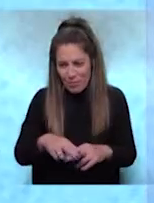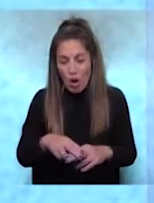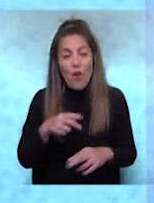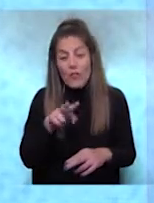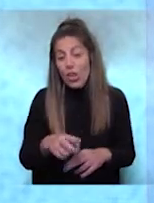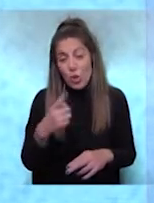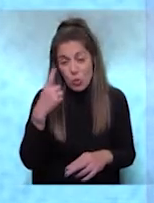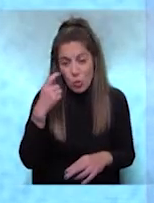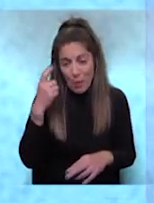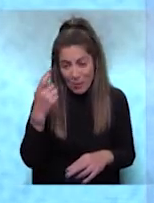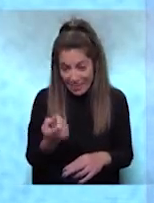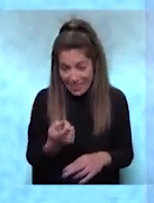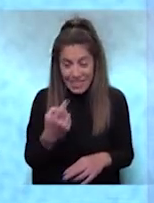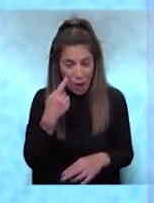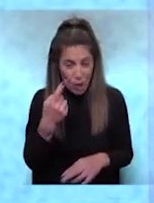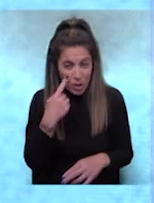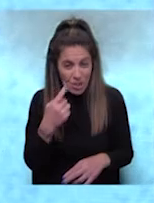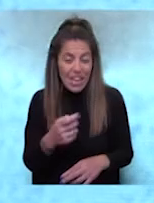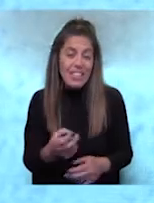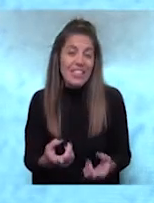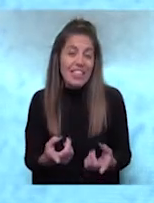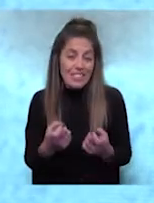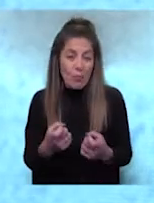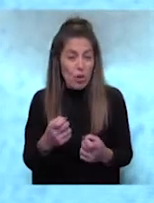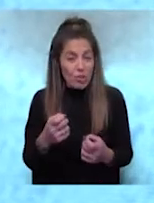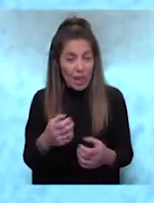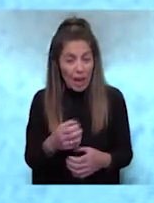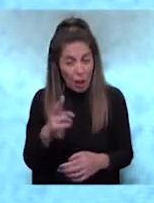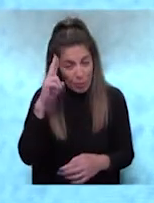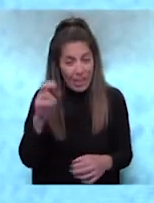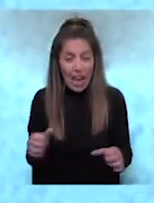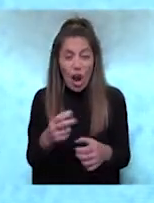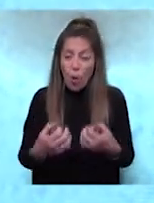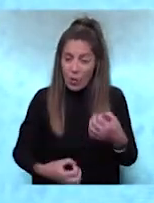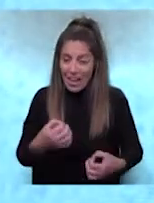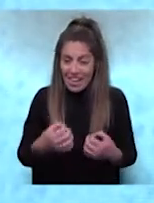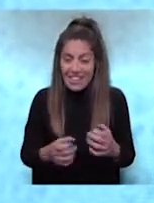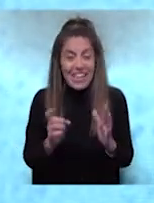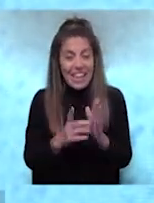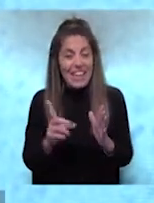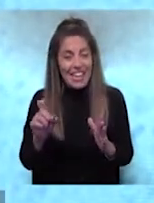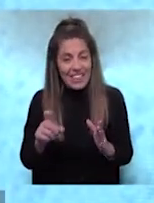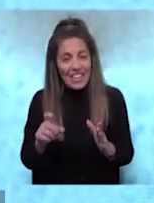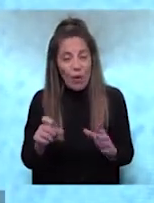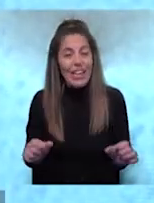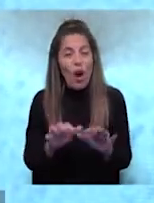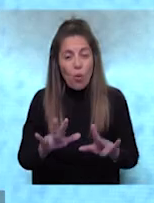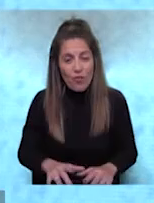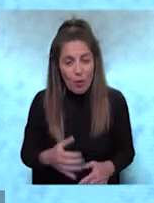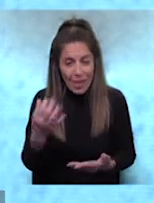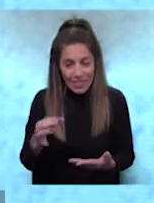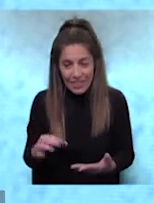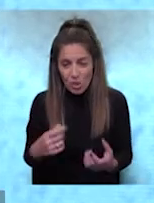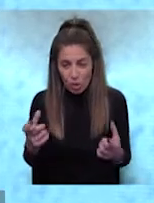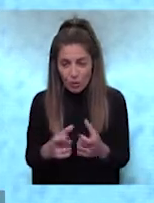amplia experiencia, reconocida y expertise, le solicitamos muy respetuosamente que realice un análisis exhaustivo de la calidad del agua de dicho río y elabore un informe detallado para nuestro